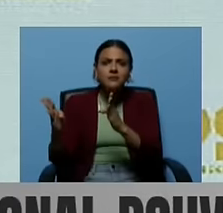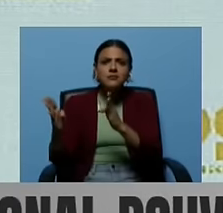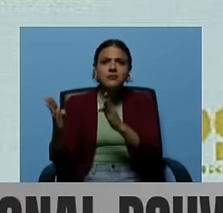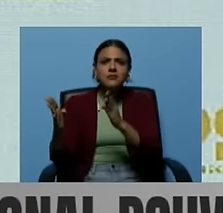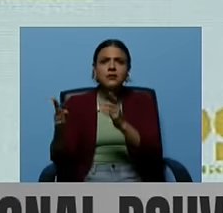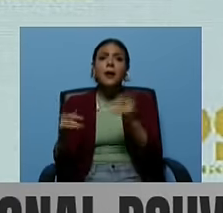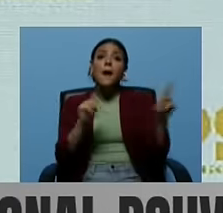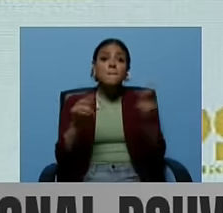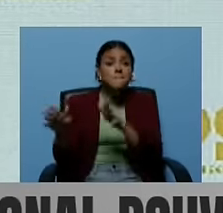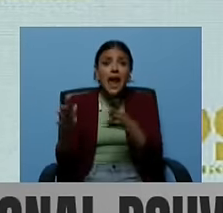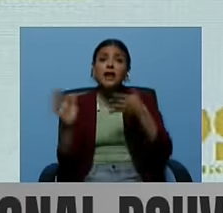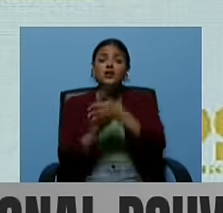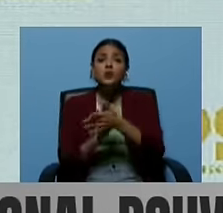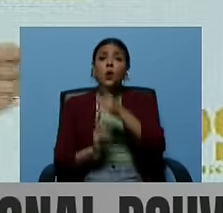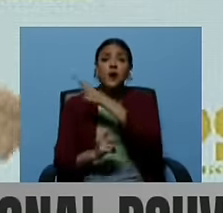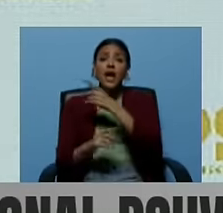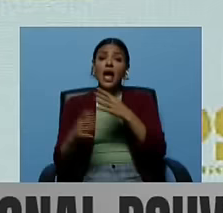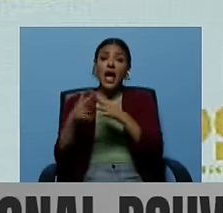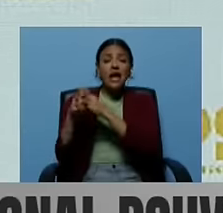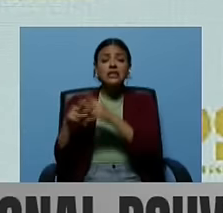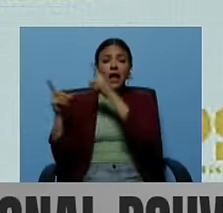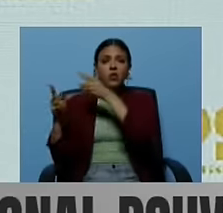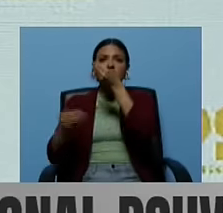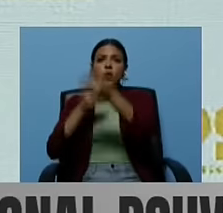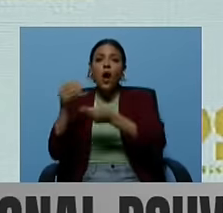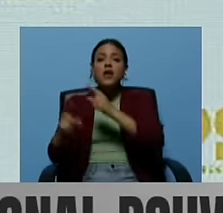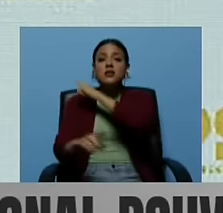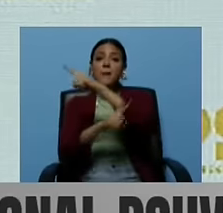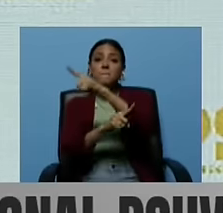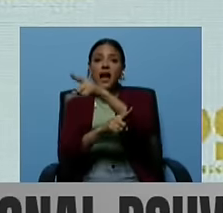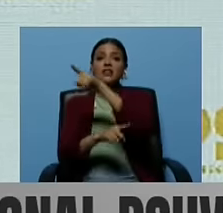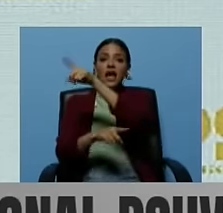un plan del imperialismo con sus peones.